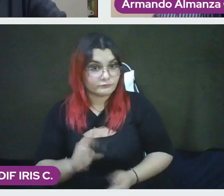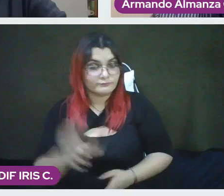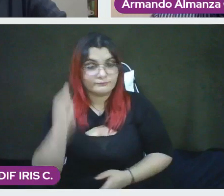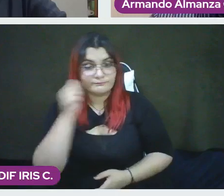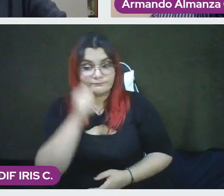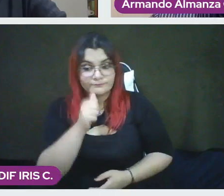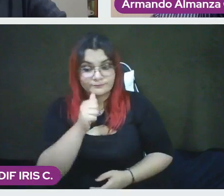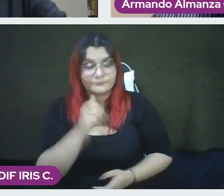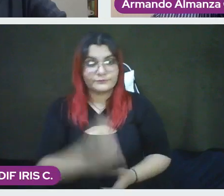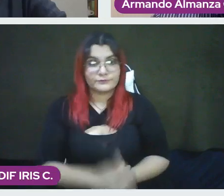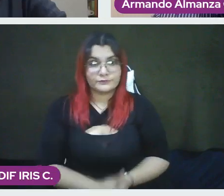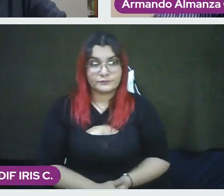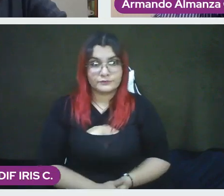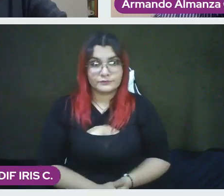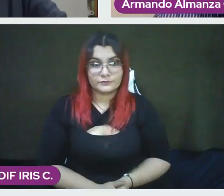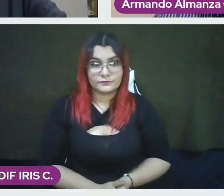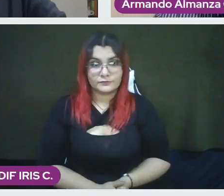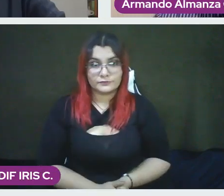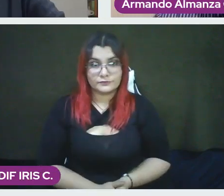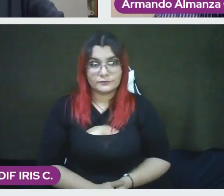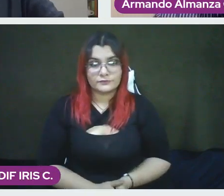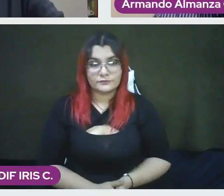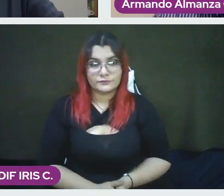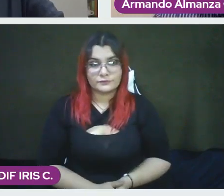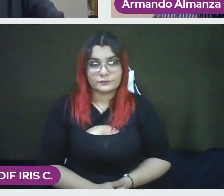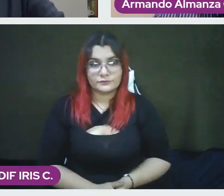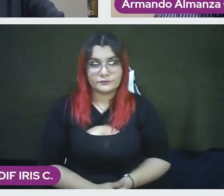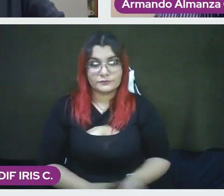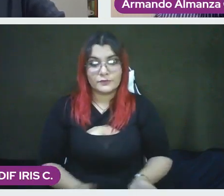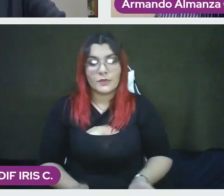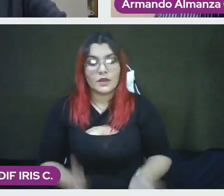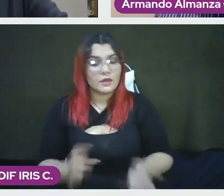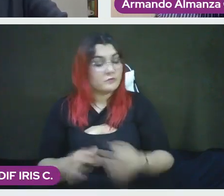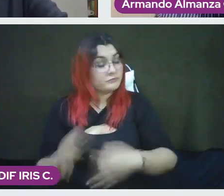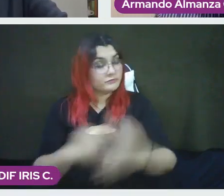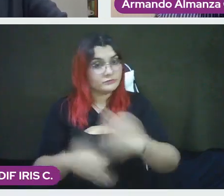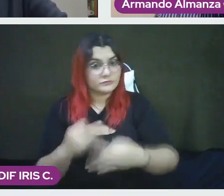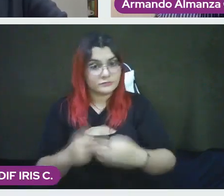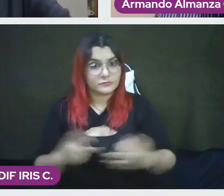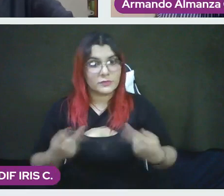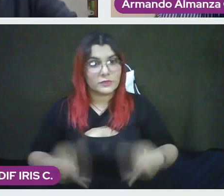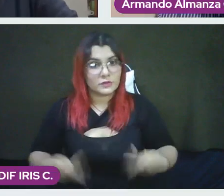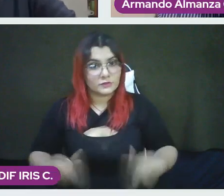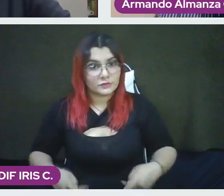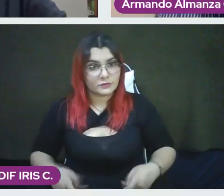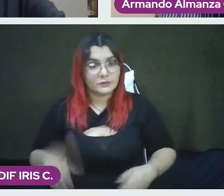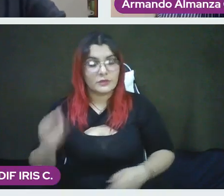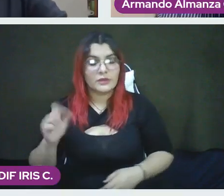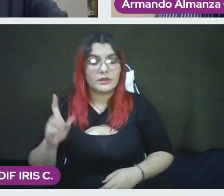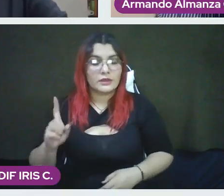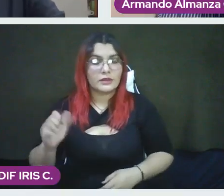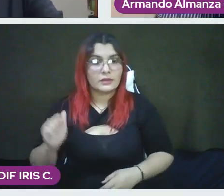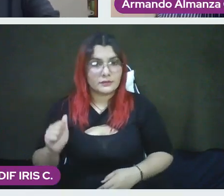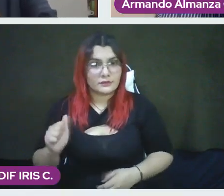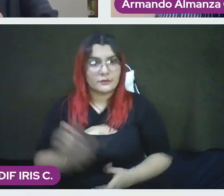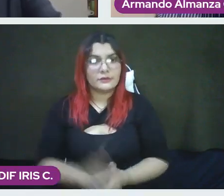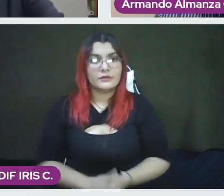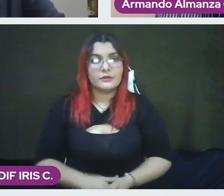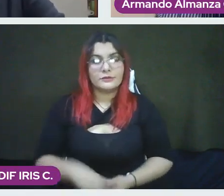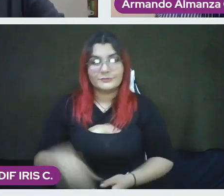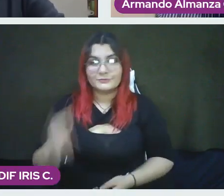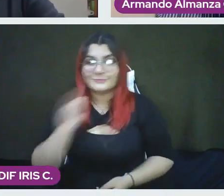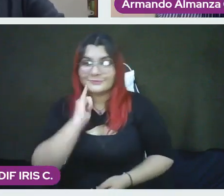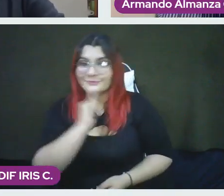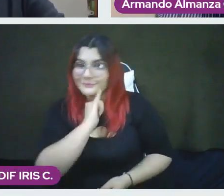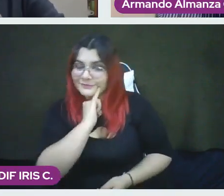agradezco a las personas de verdad que me acompañan, a Daluz, en este caso Iris, al DIF Ciudad de México, a